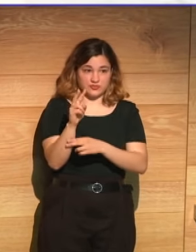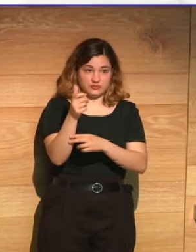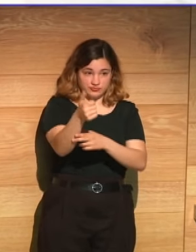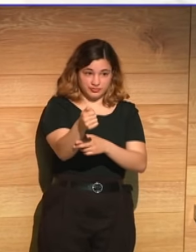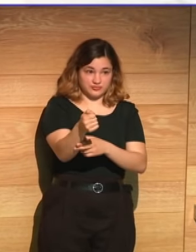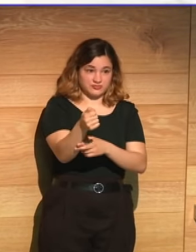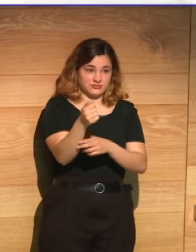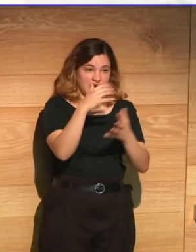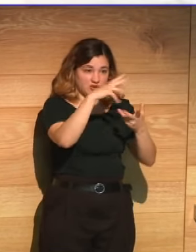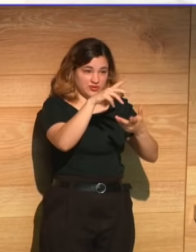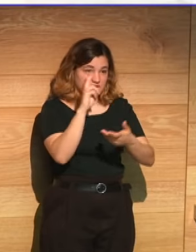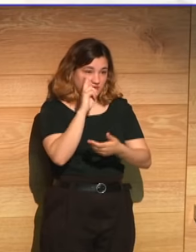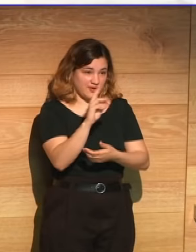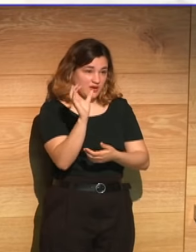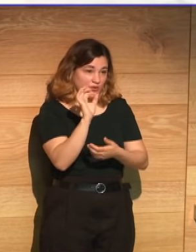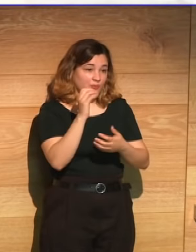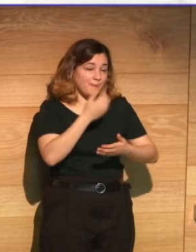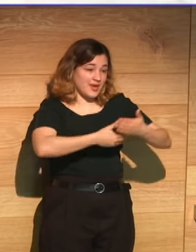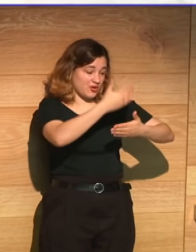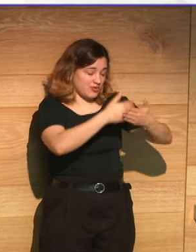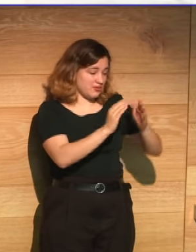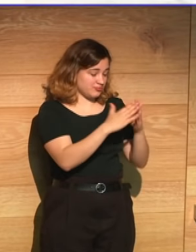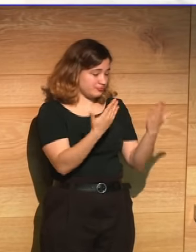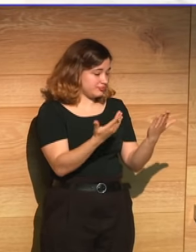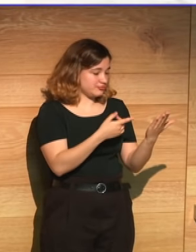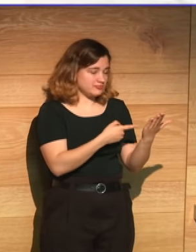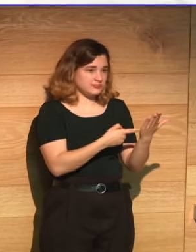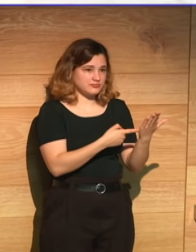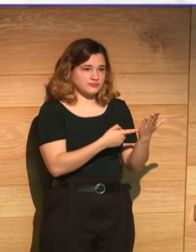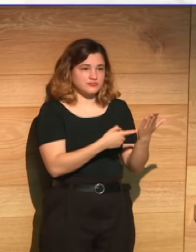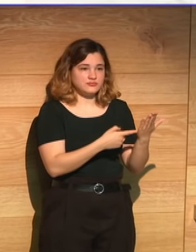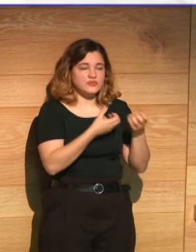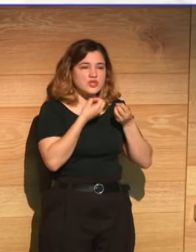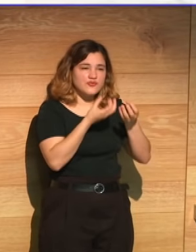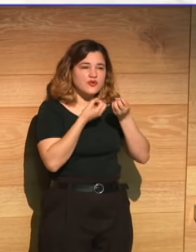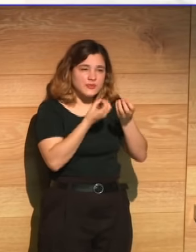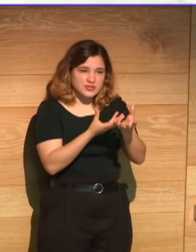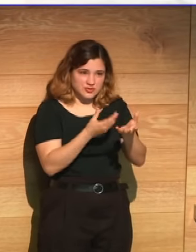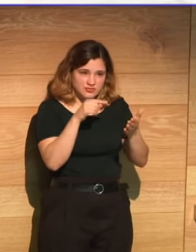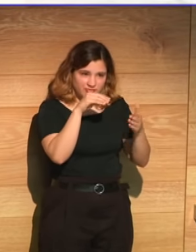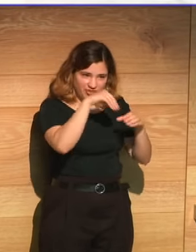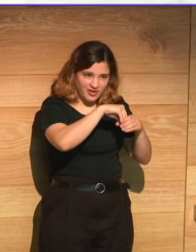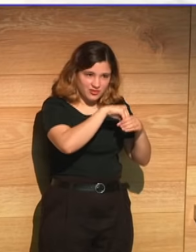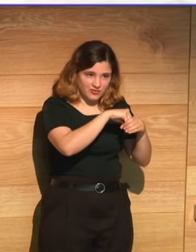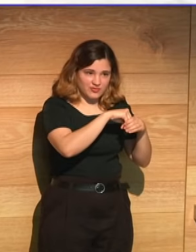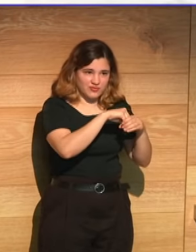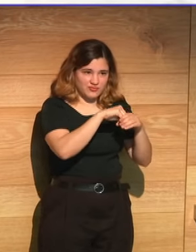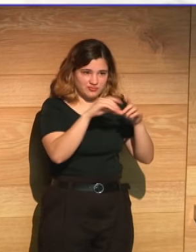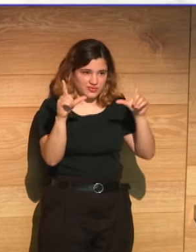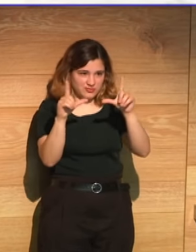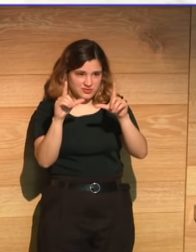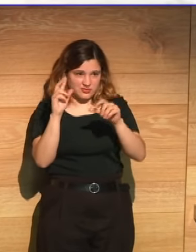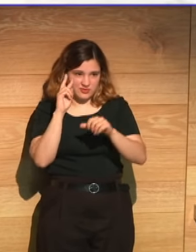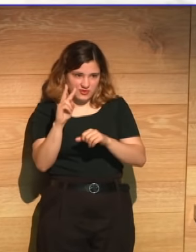o incluso cuando abrimos un periódico, mucha de la información que vemos